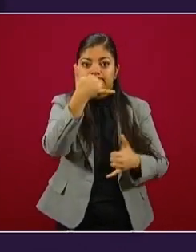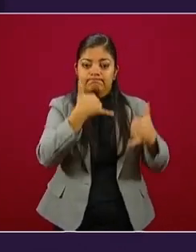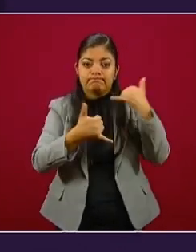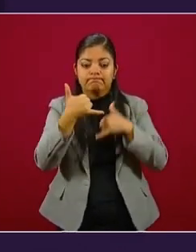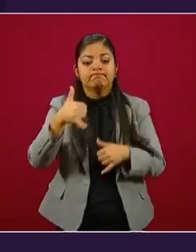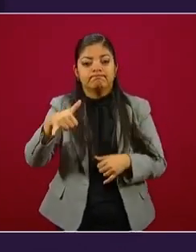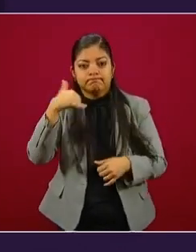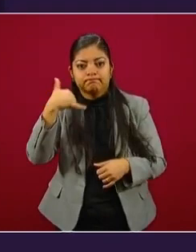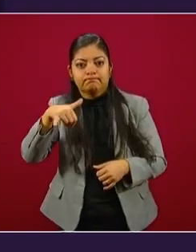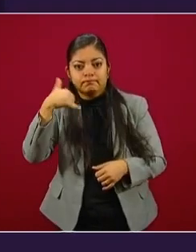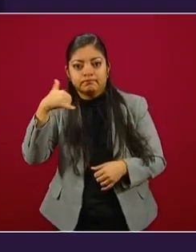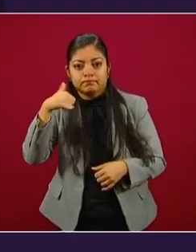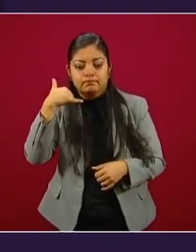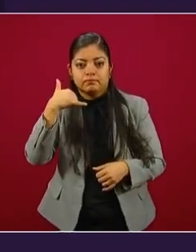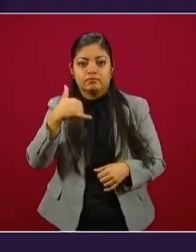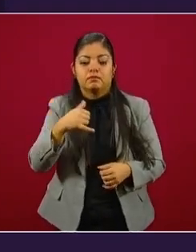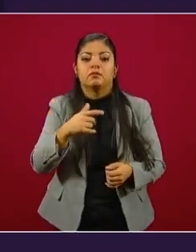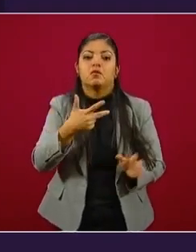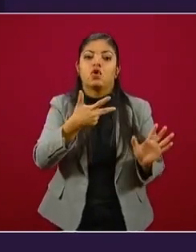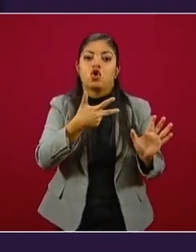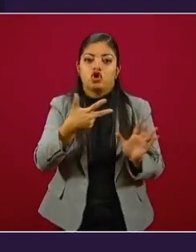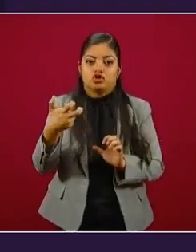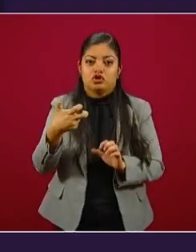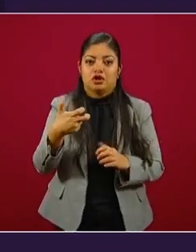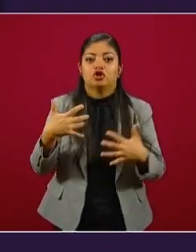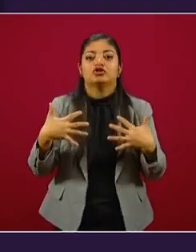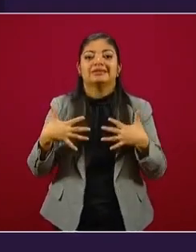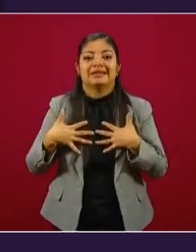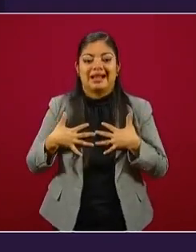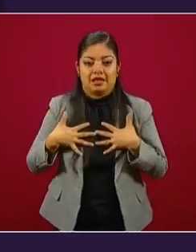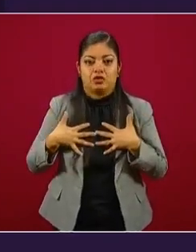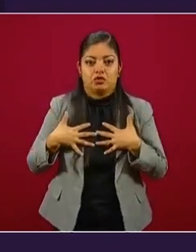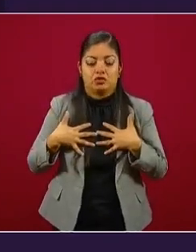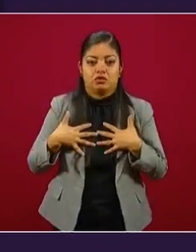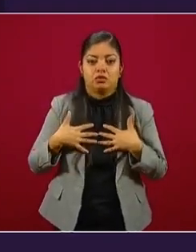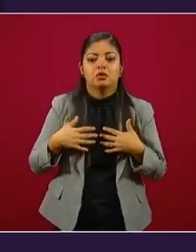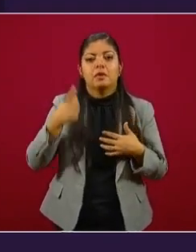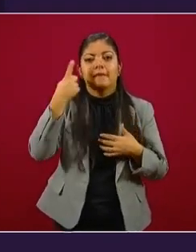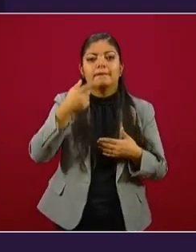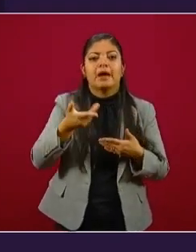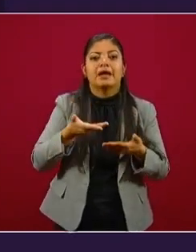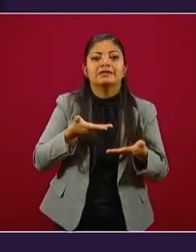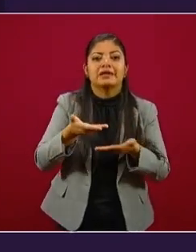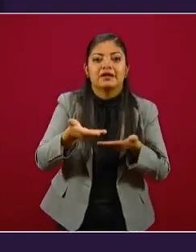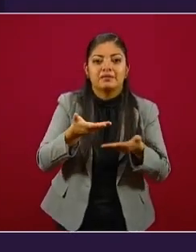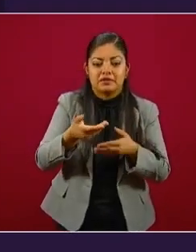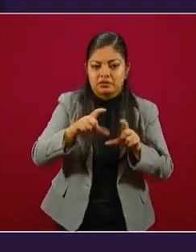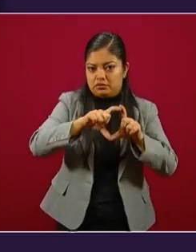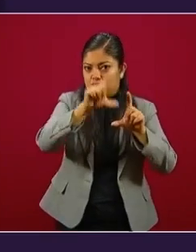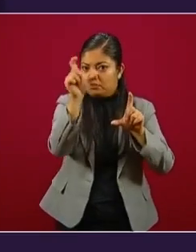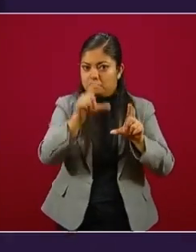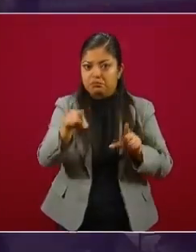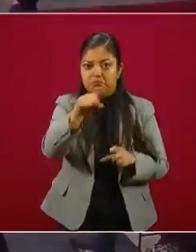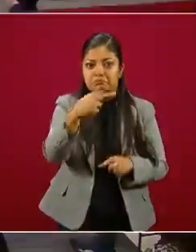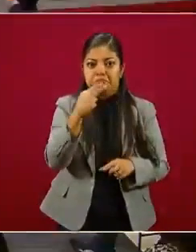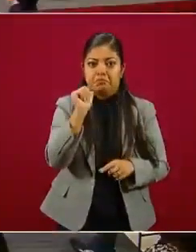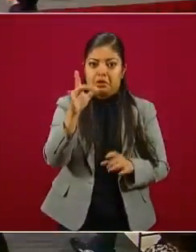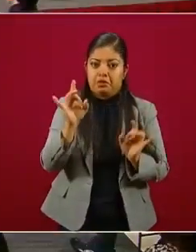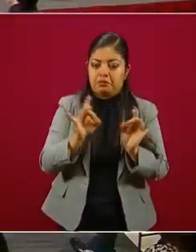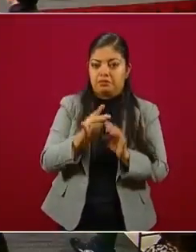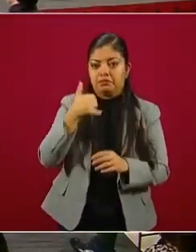través de la línea telefónica 800 Teletón, al servicio de todo el país.